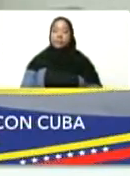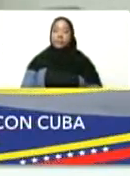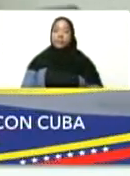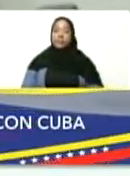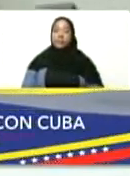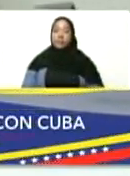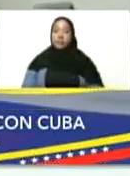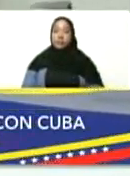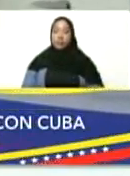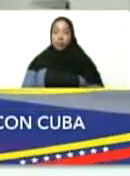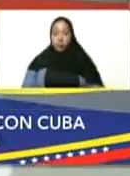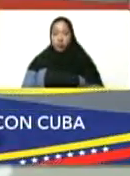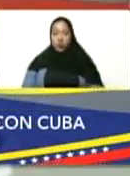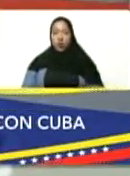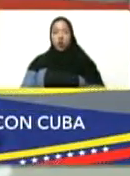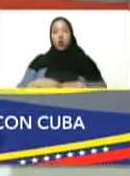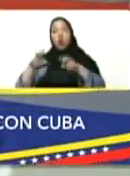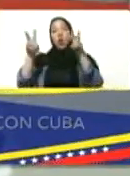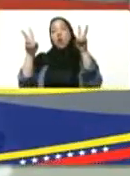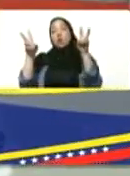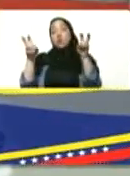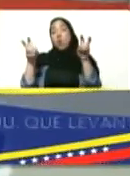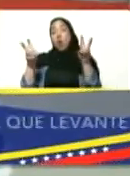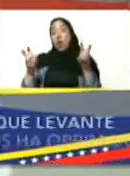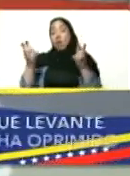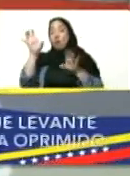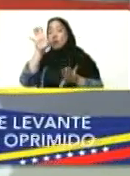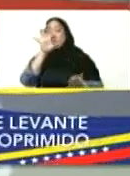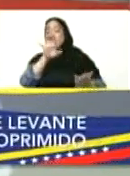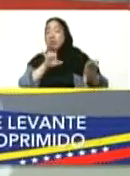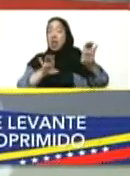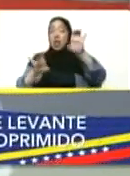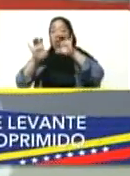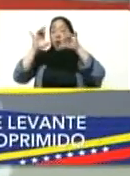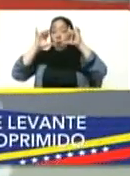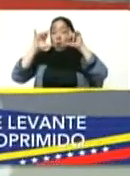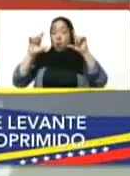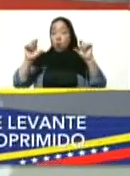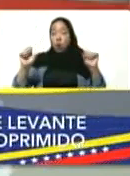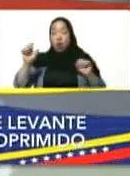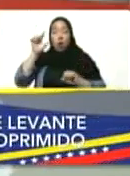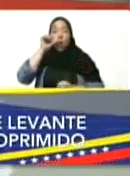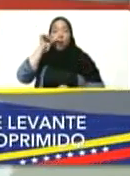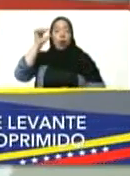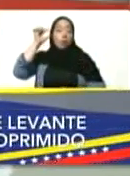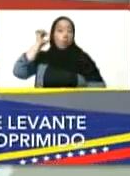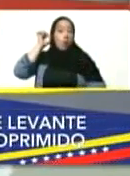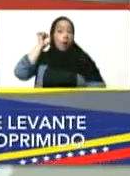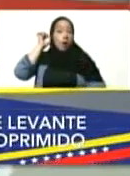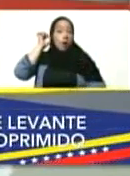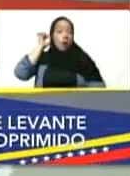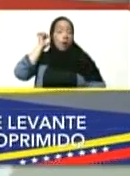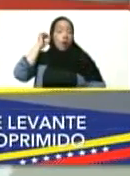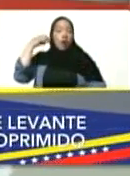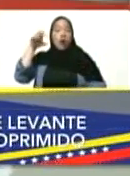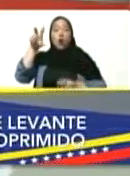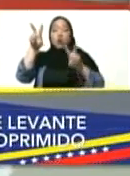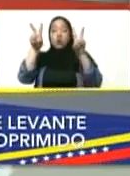Tenemos que innovar con nuestros científicos, nuestra científica,